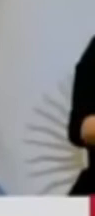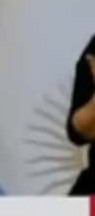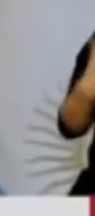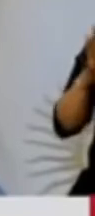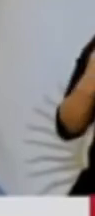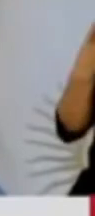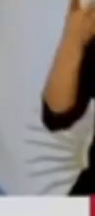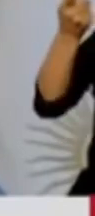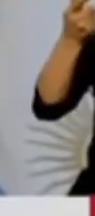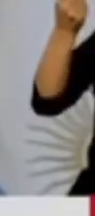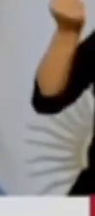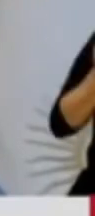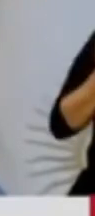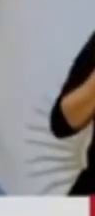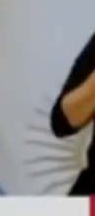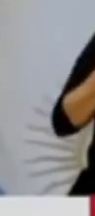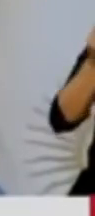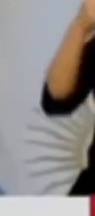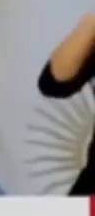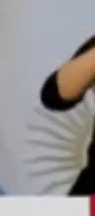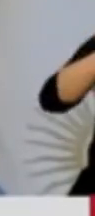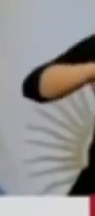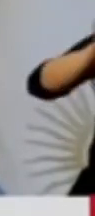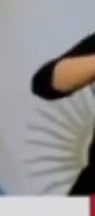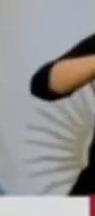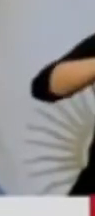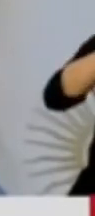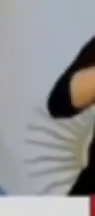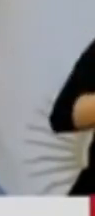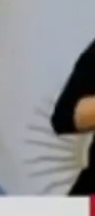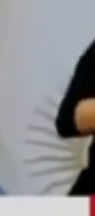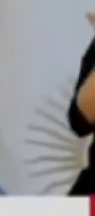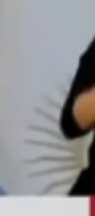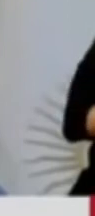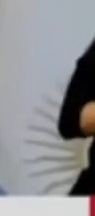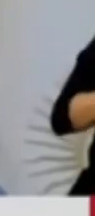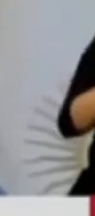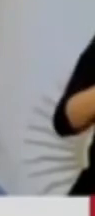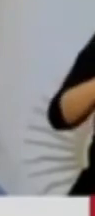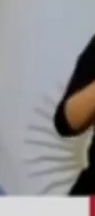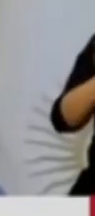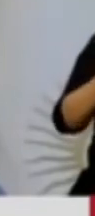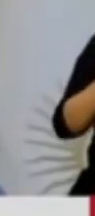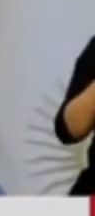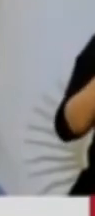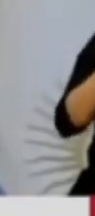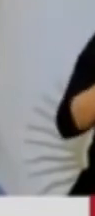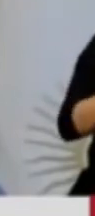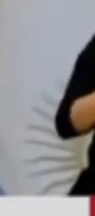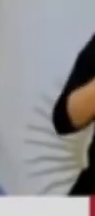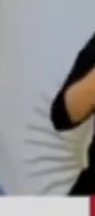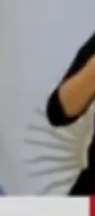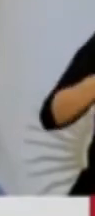adquirir un vehículo automotor dentro de este régimen cada 5 años, contando a partir de la fecha